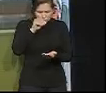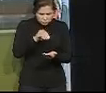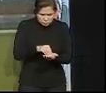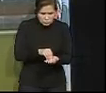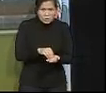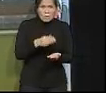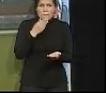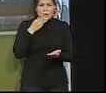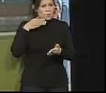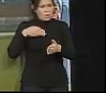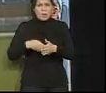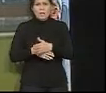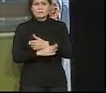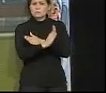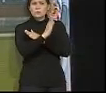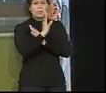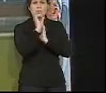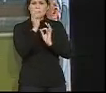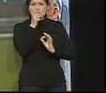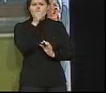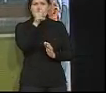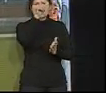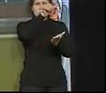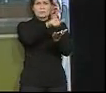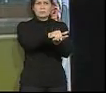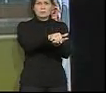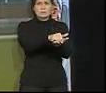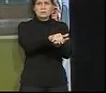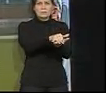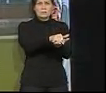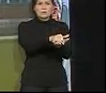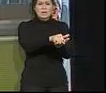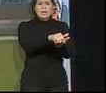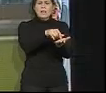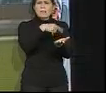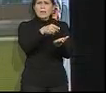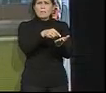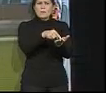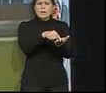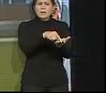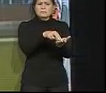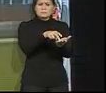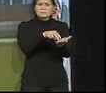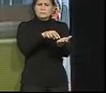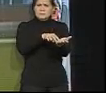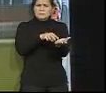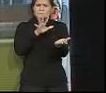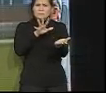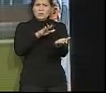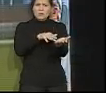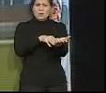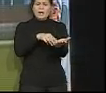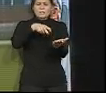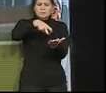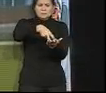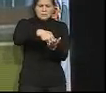ocurrió al entrar directamente a la terminal, donde da cinco pasos e improvisa la alfombra sobre la